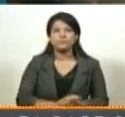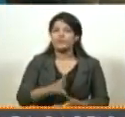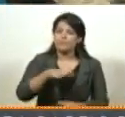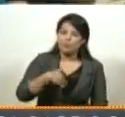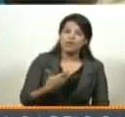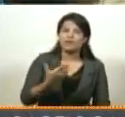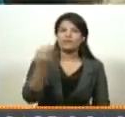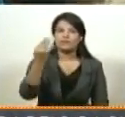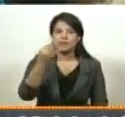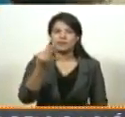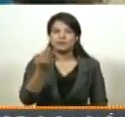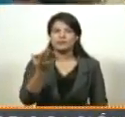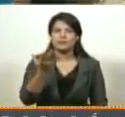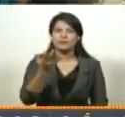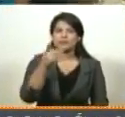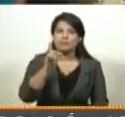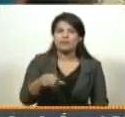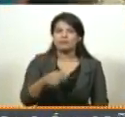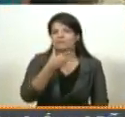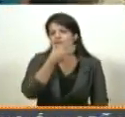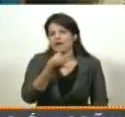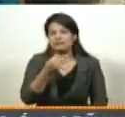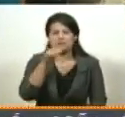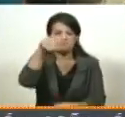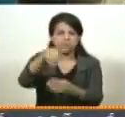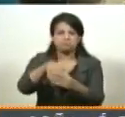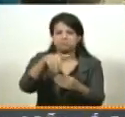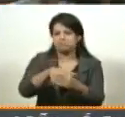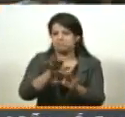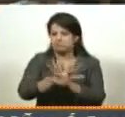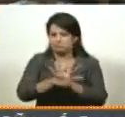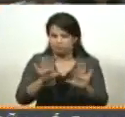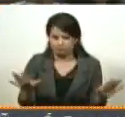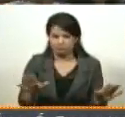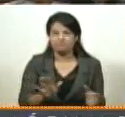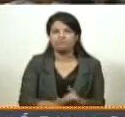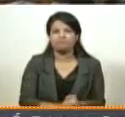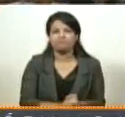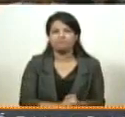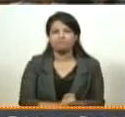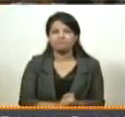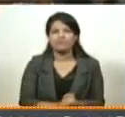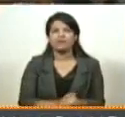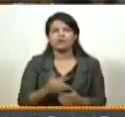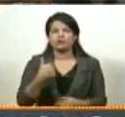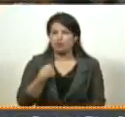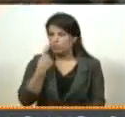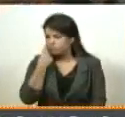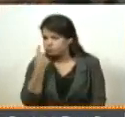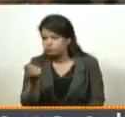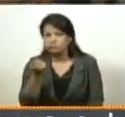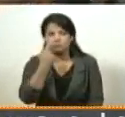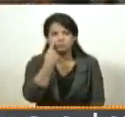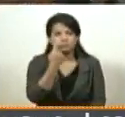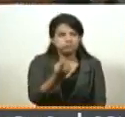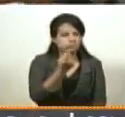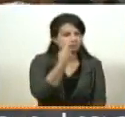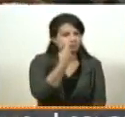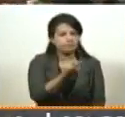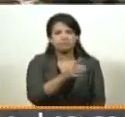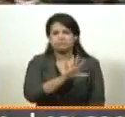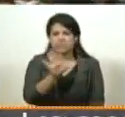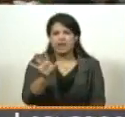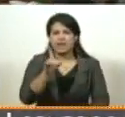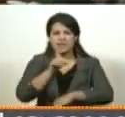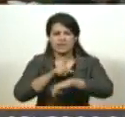puedan asimismo tener el ejercicio de una manera muy rápida. Hemos observado en este sentido que los